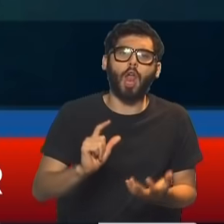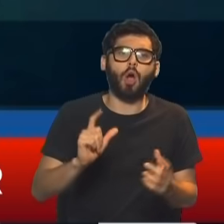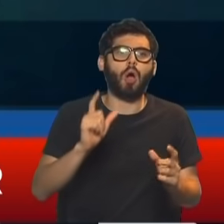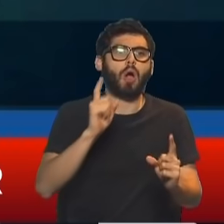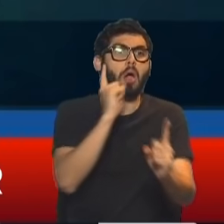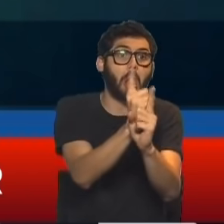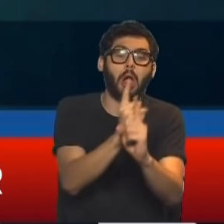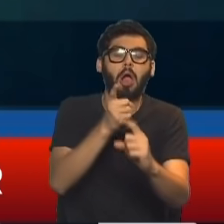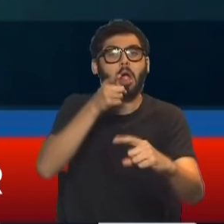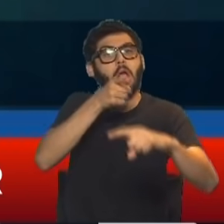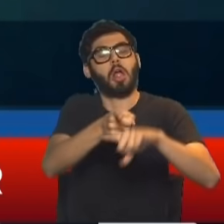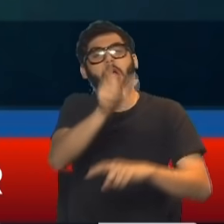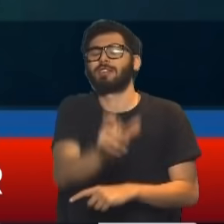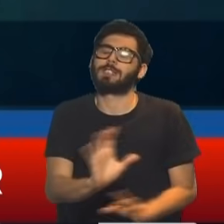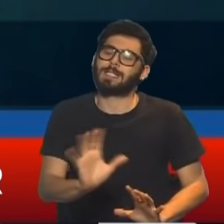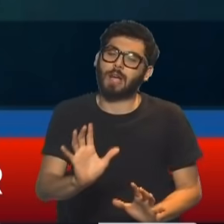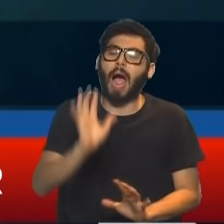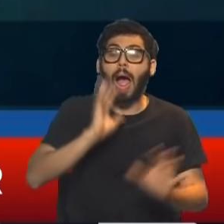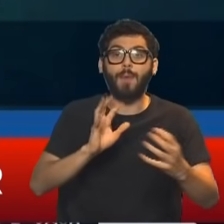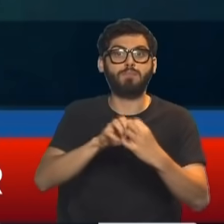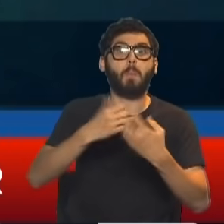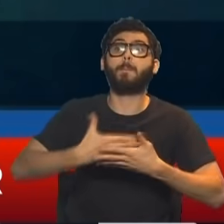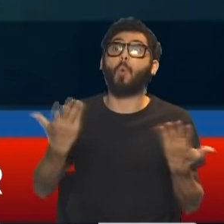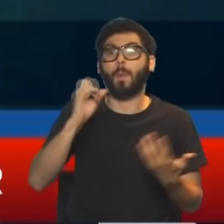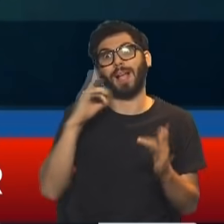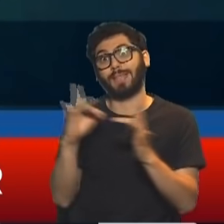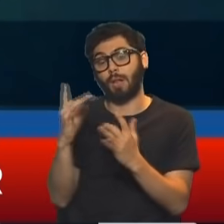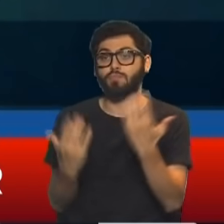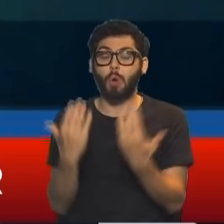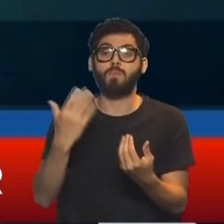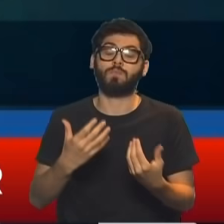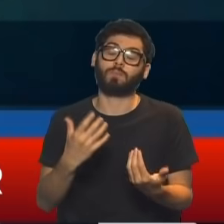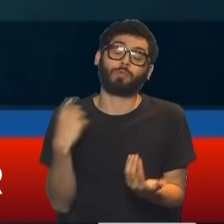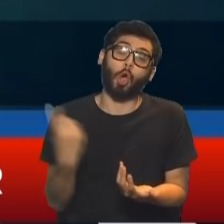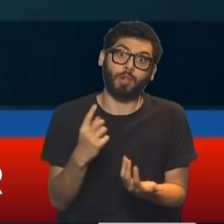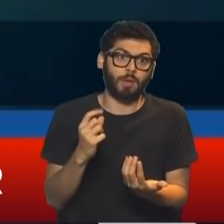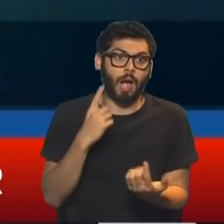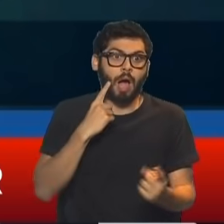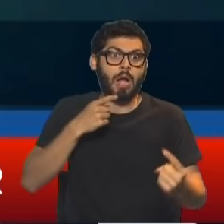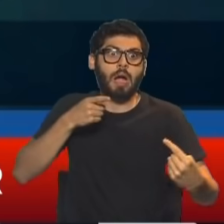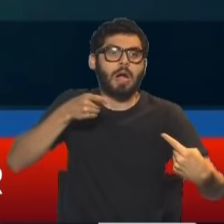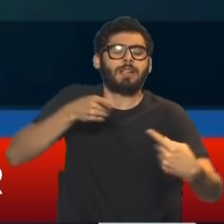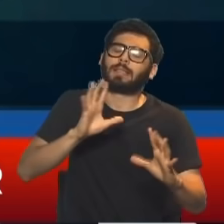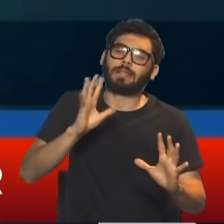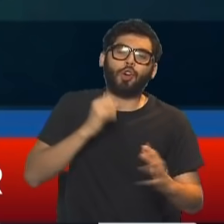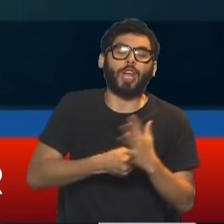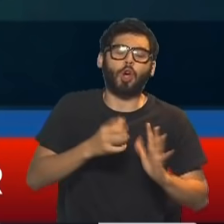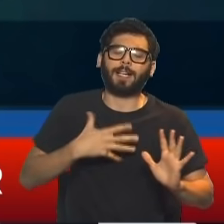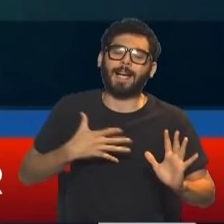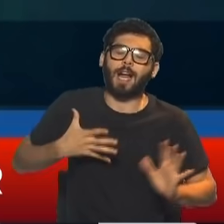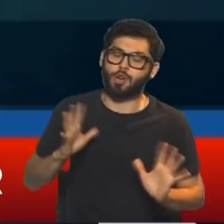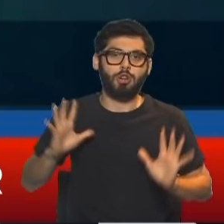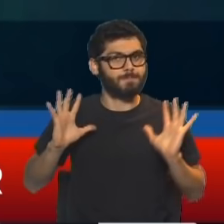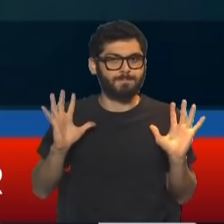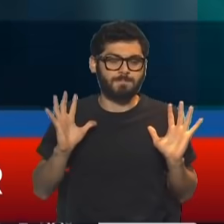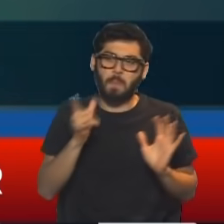que es una tentación que a veces en el debate público y mucho más en las redes sociales tenemos todos. Y si a veces sucede eso, trato de salir rápido de ahí porque no